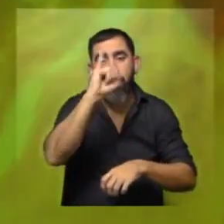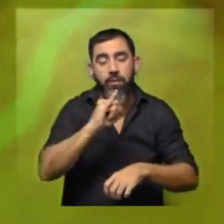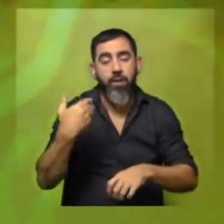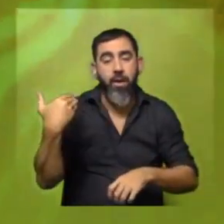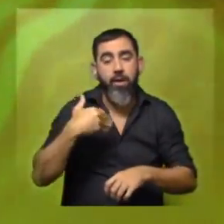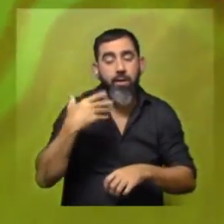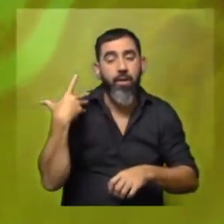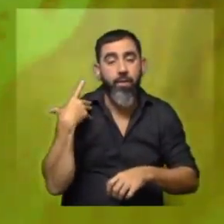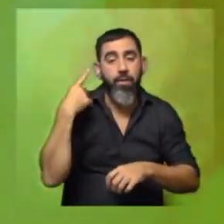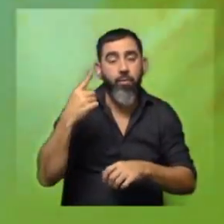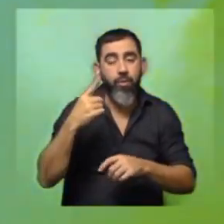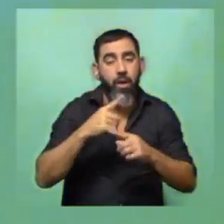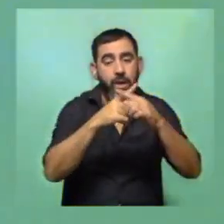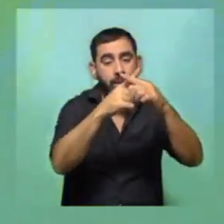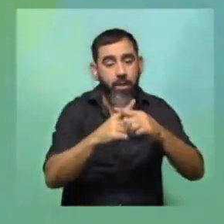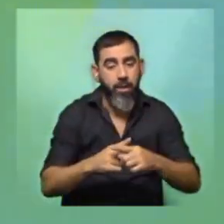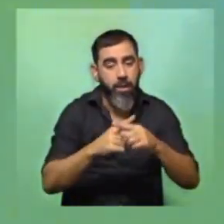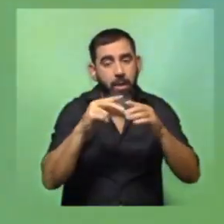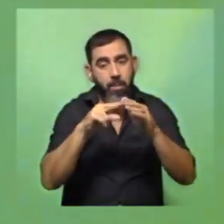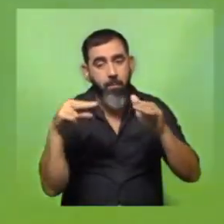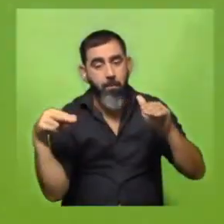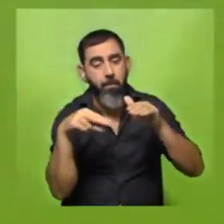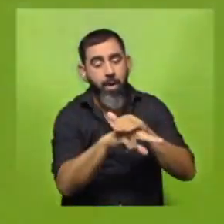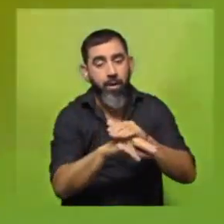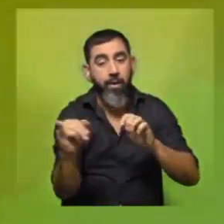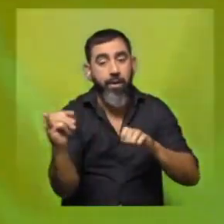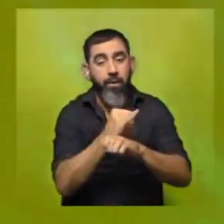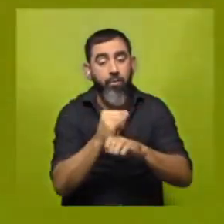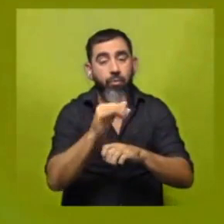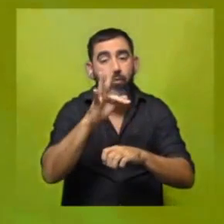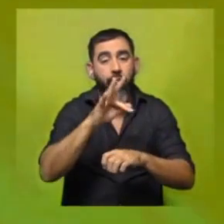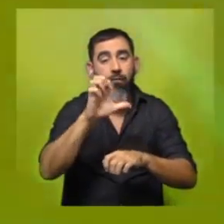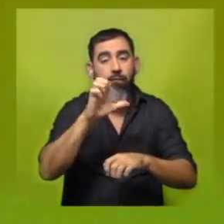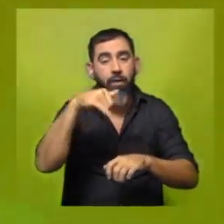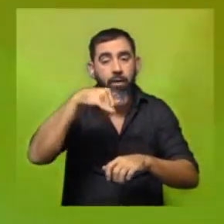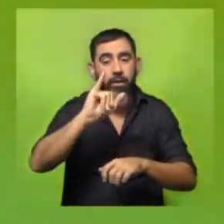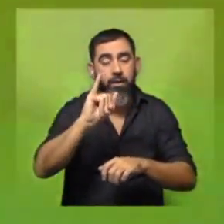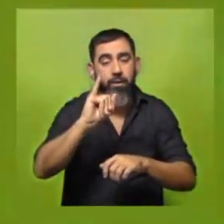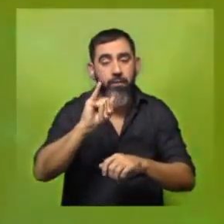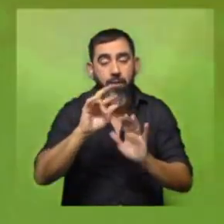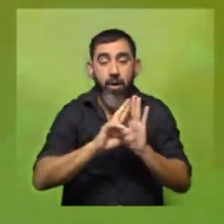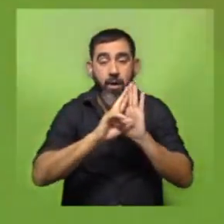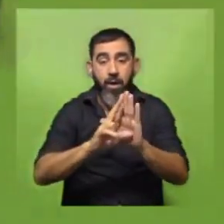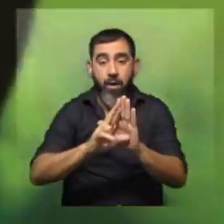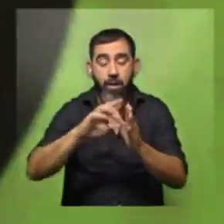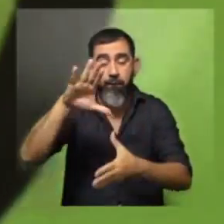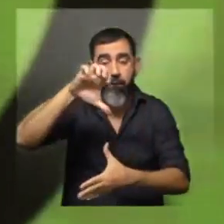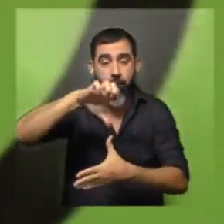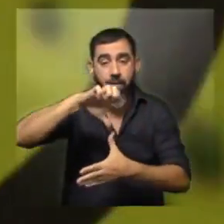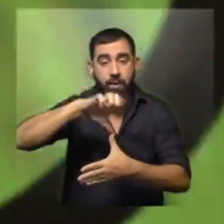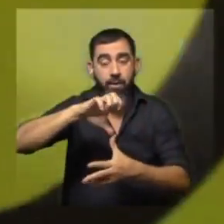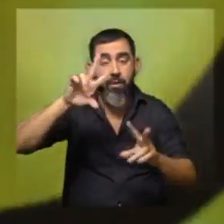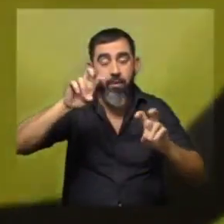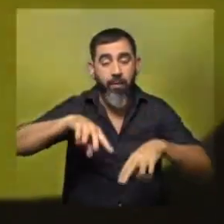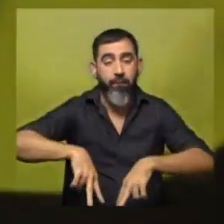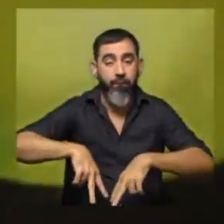del Centro de Imágenes Moleculares del Instituto FLENI, que es uno de los centros de referencia a nivel continental en materia de